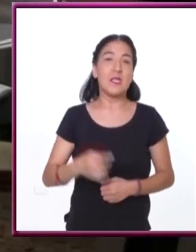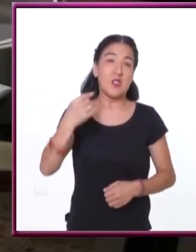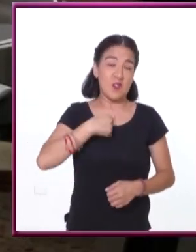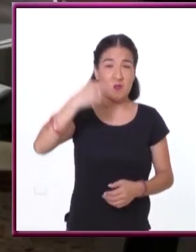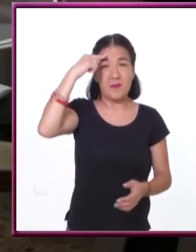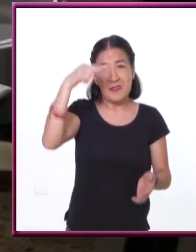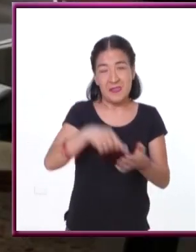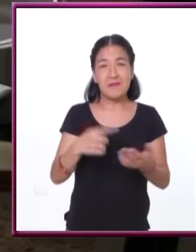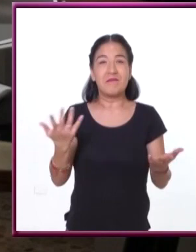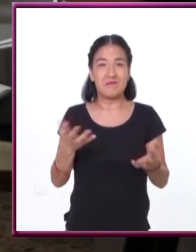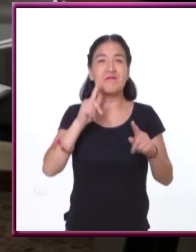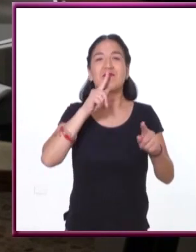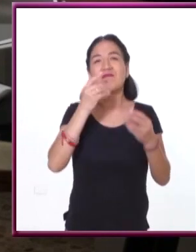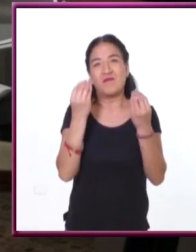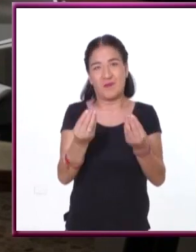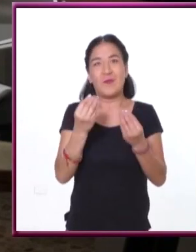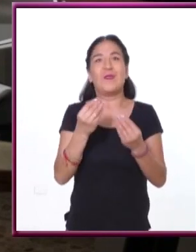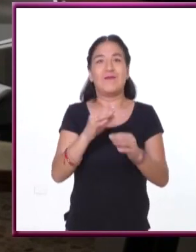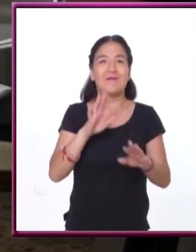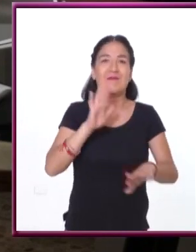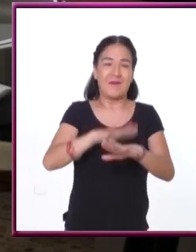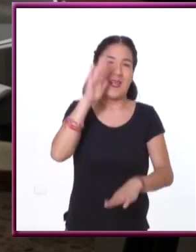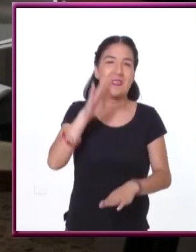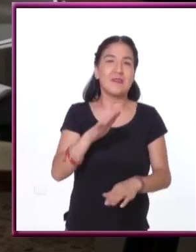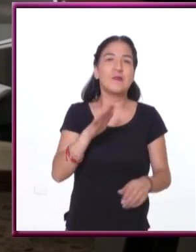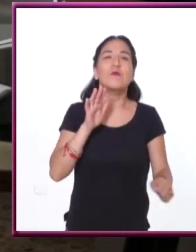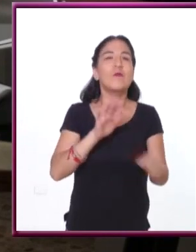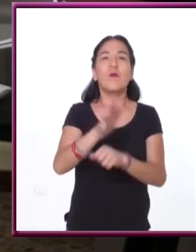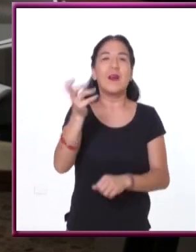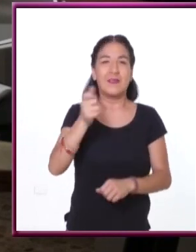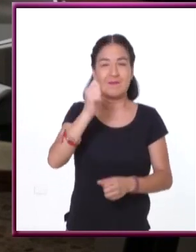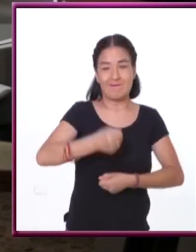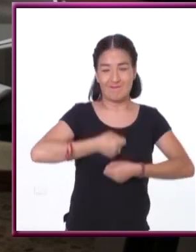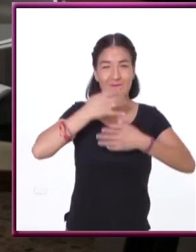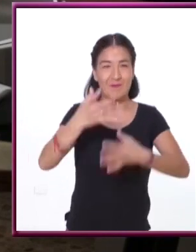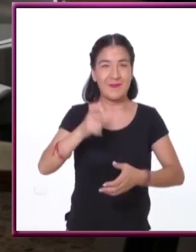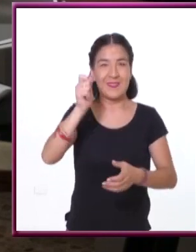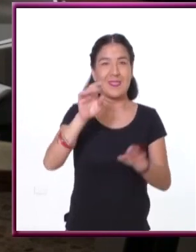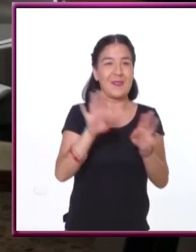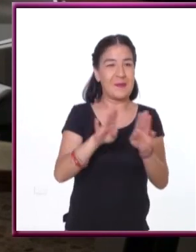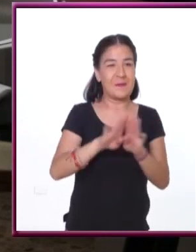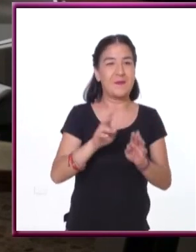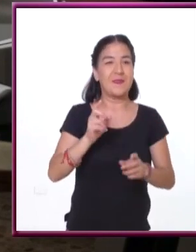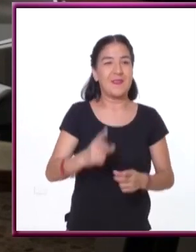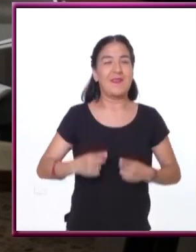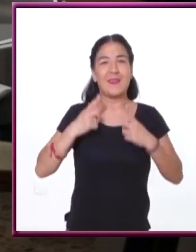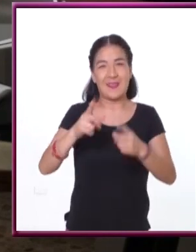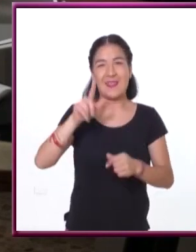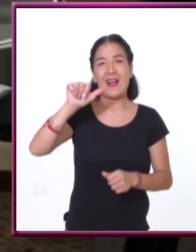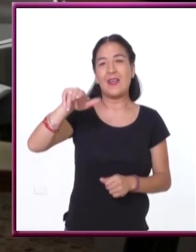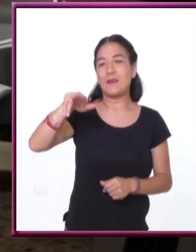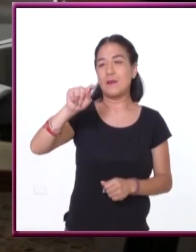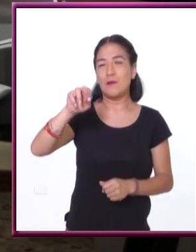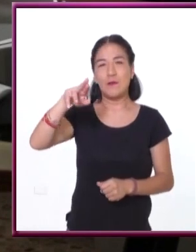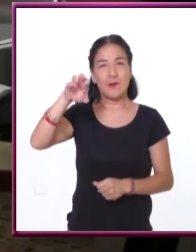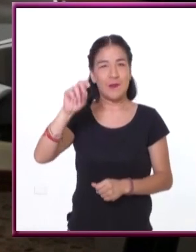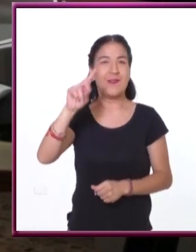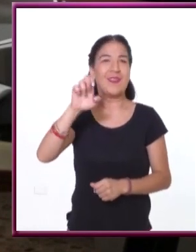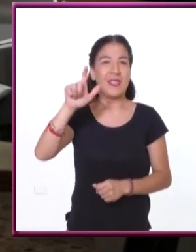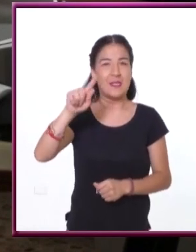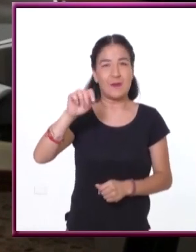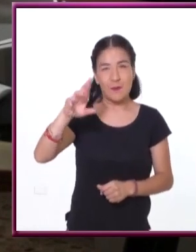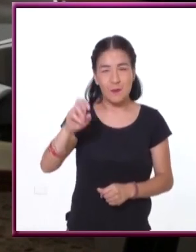Yo considero que mucho los poetas, los coordinadores de talleres, como el querido Antonio del Toro, a quien le